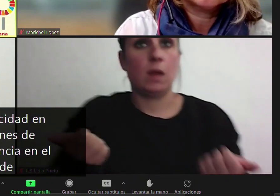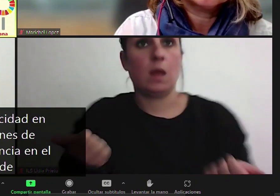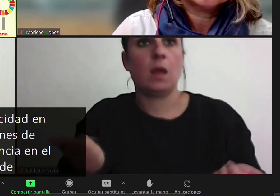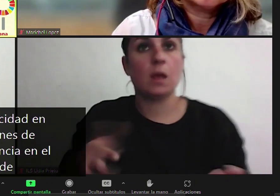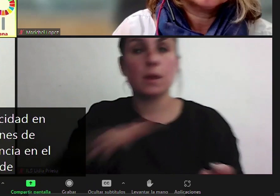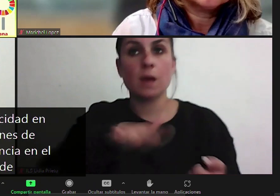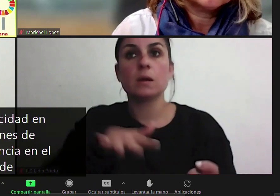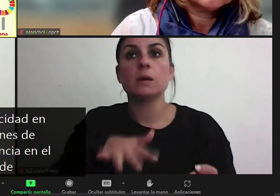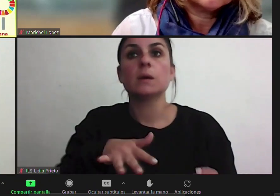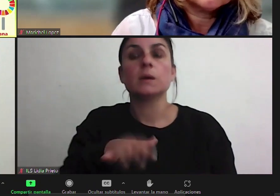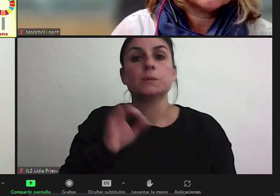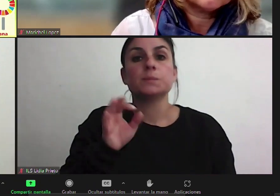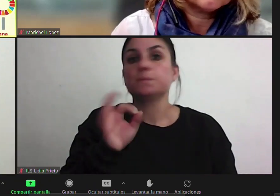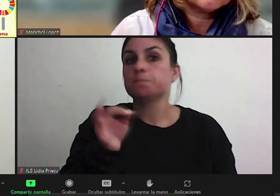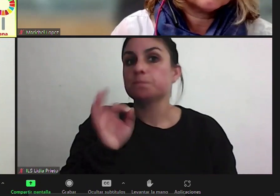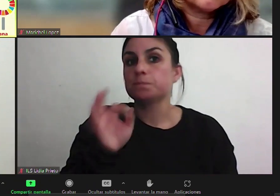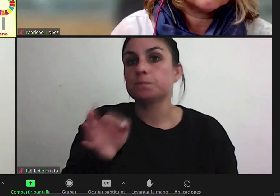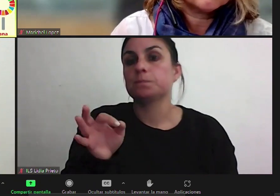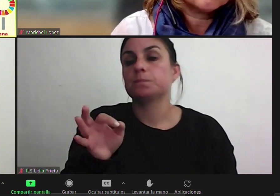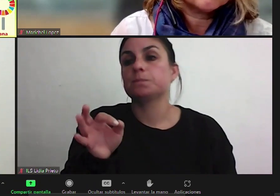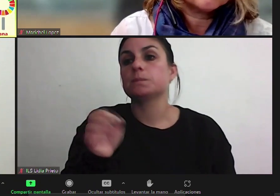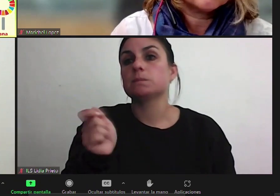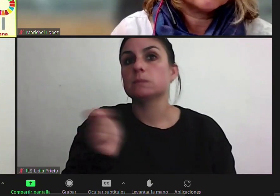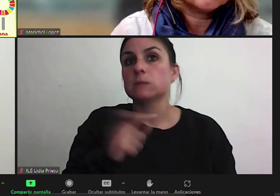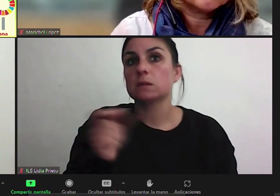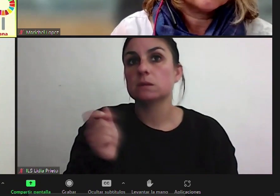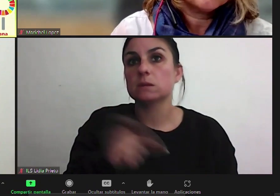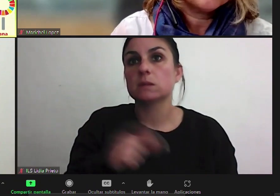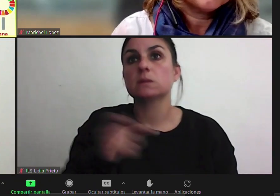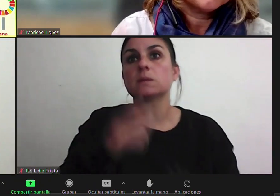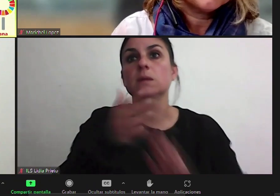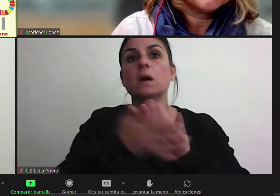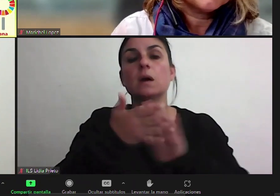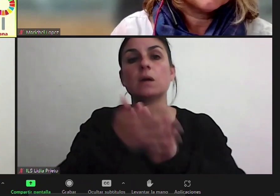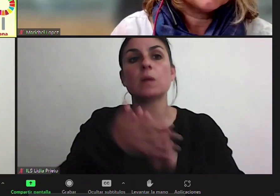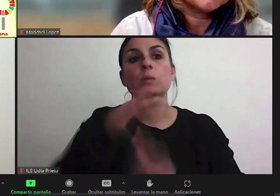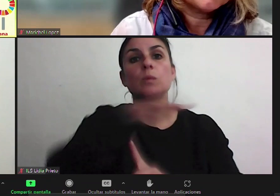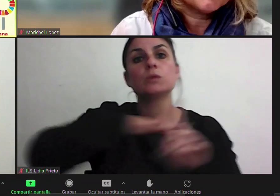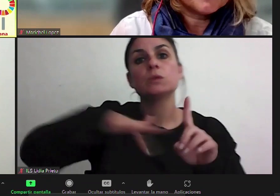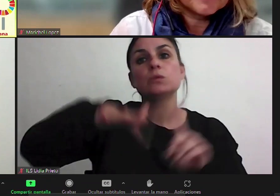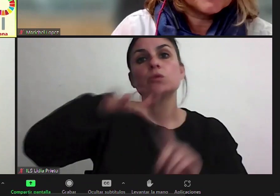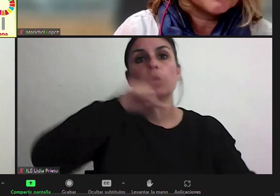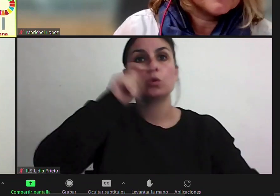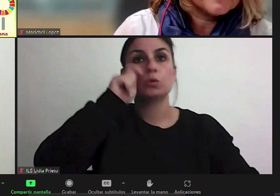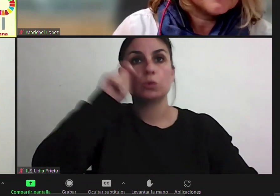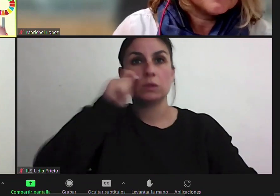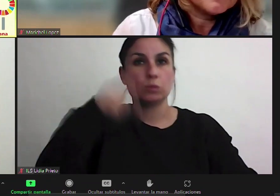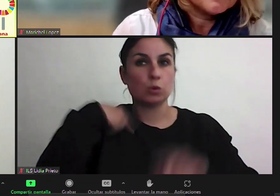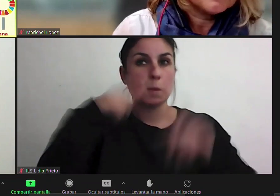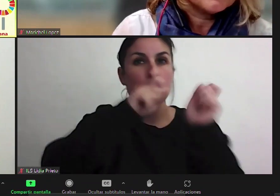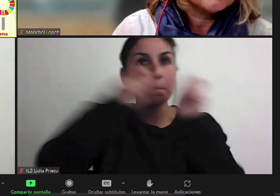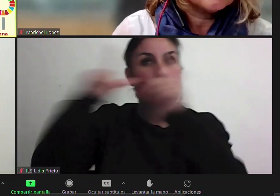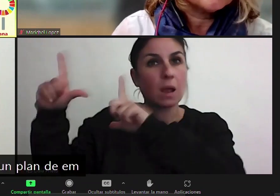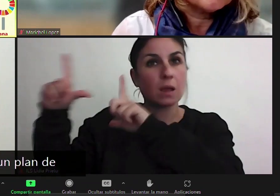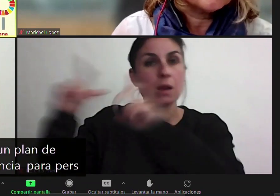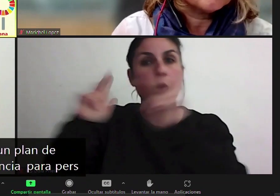razón es que al tratarse muchas veces de un entorno, el turístico, imaginaros un hotel nuevo, un balneario,